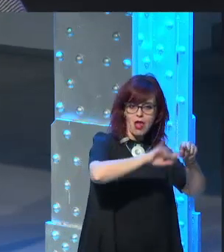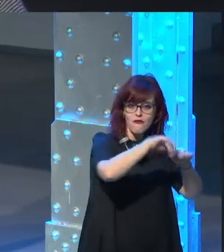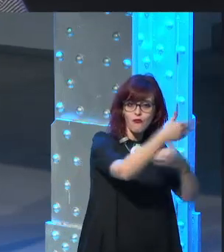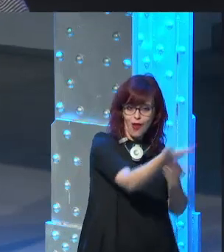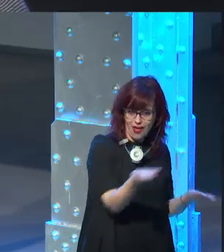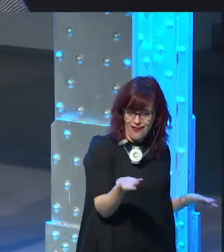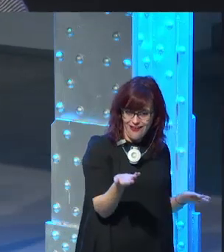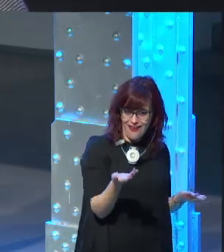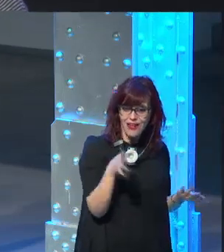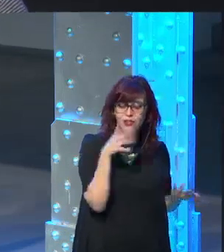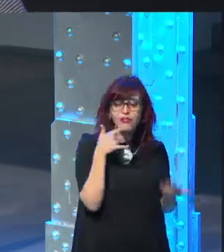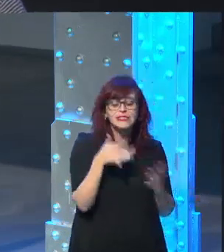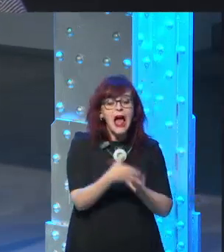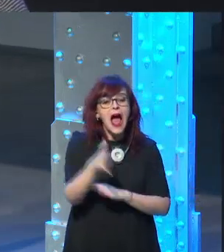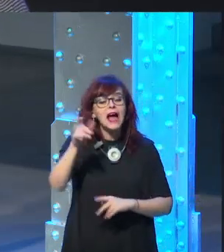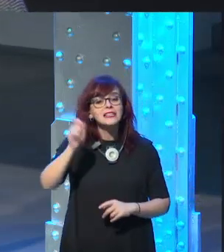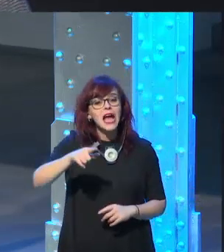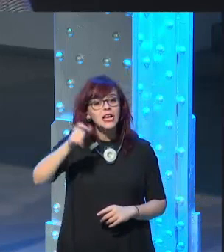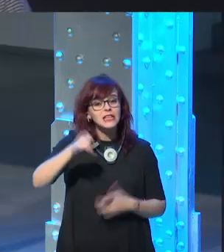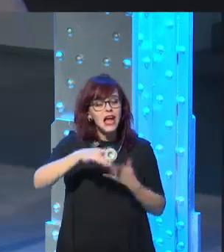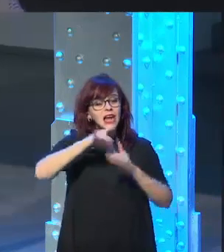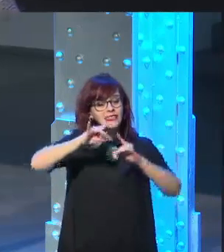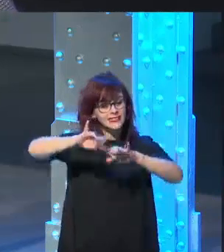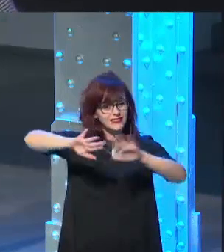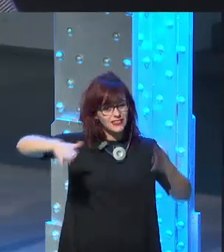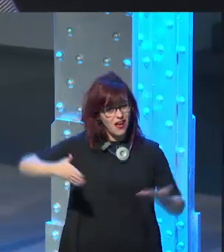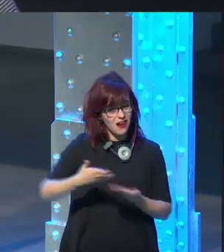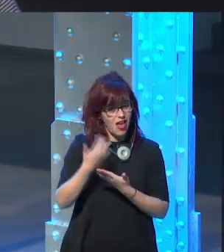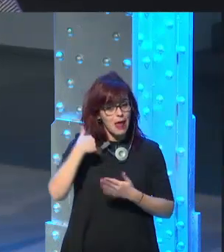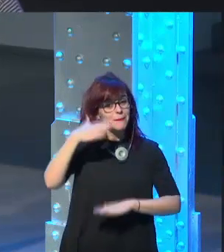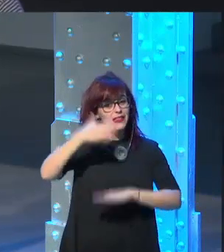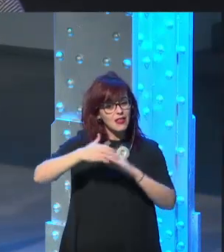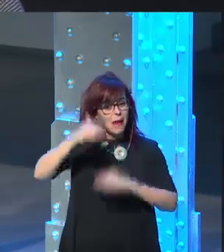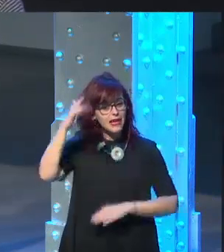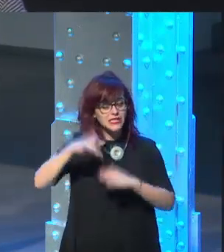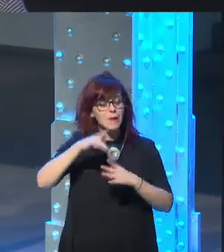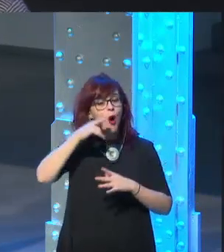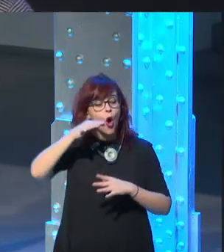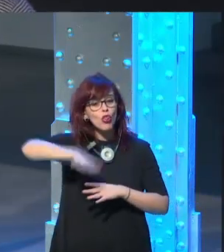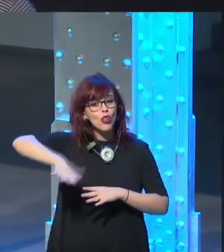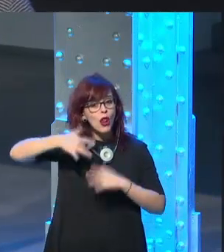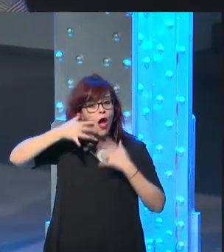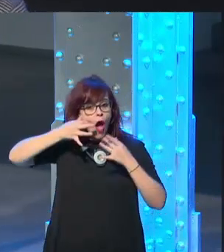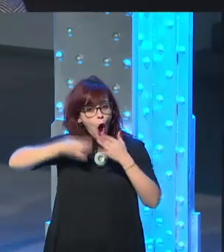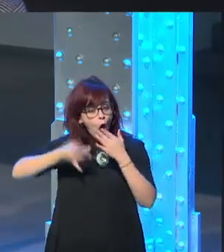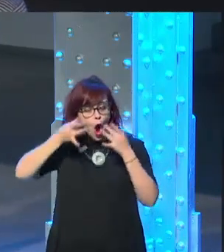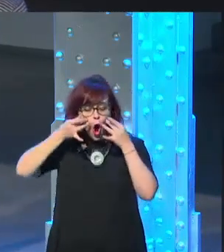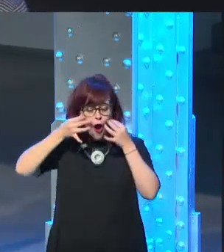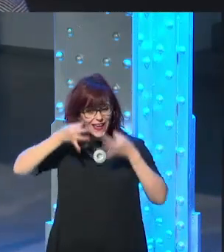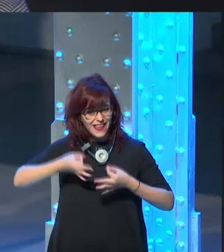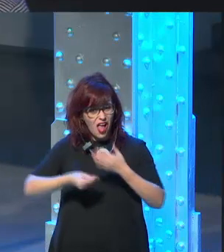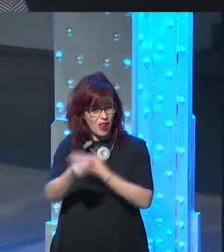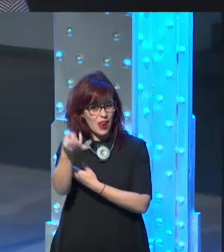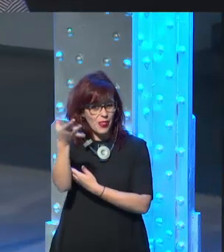hábitat. Casi la mitad de la superficie terrestre ha perdido ya los hábitats originales y han sido transformados